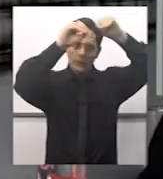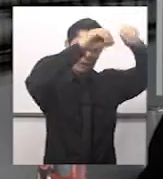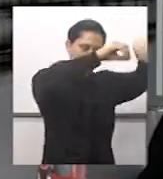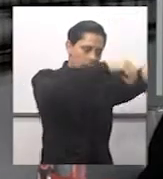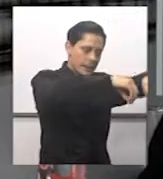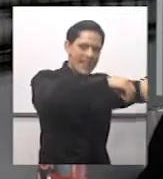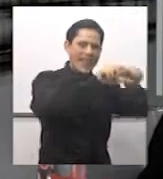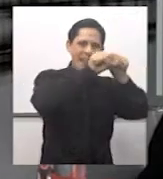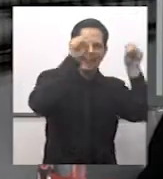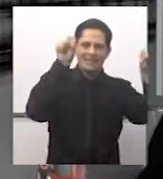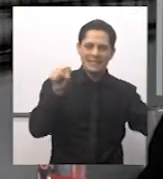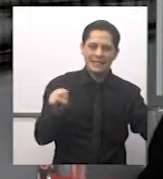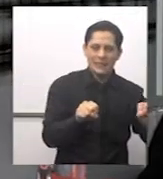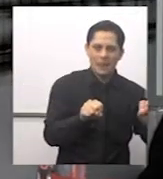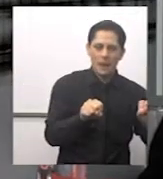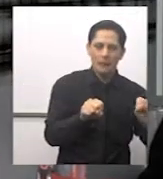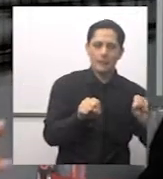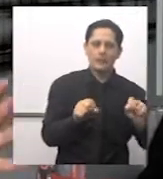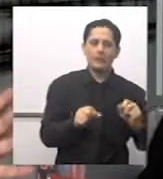que hay que revisarlo.